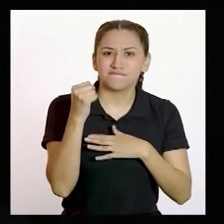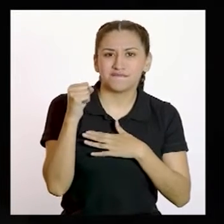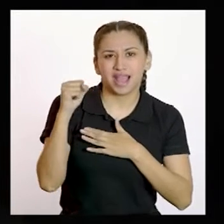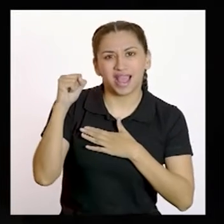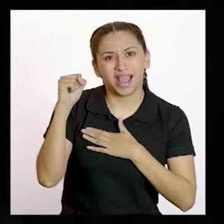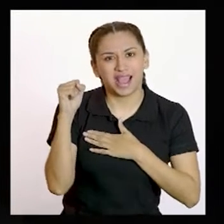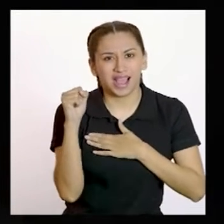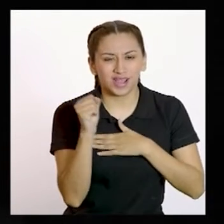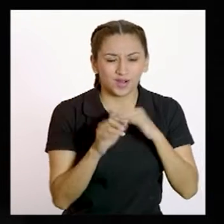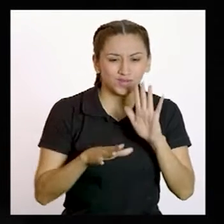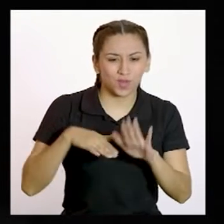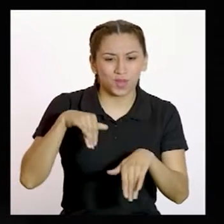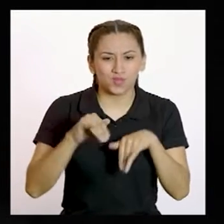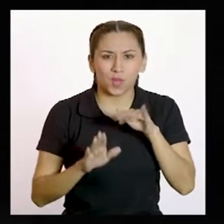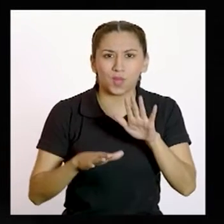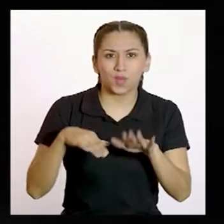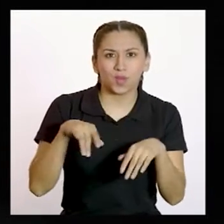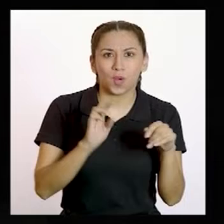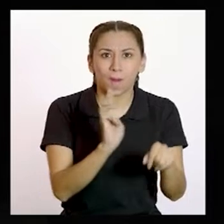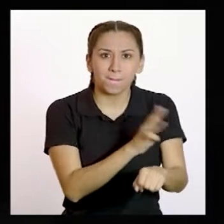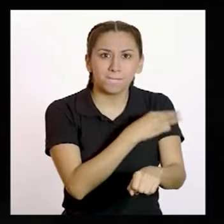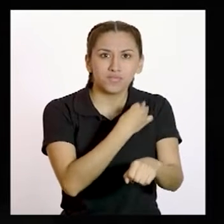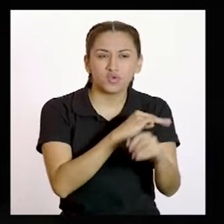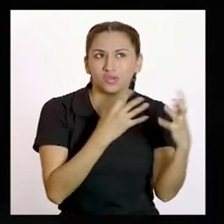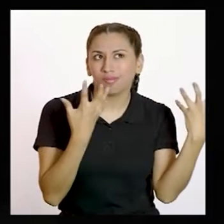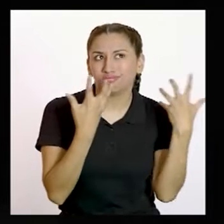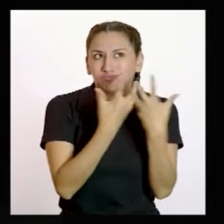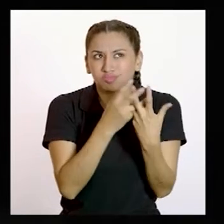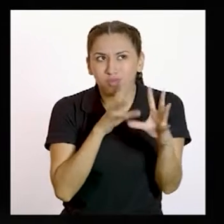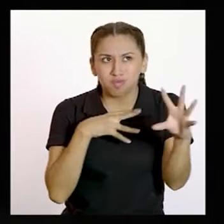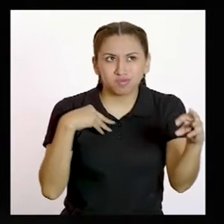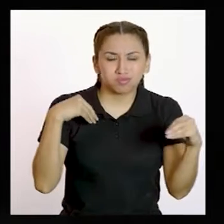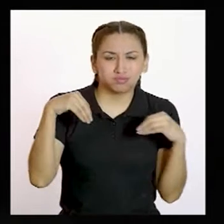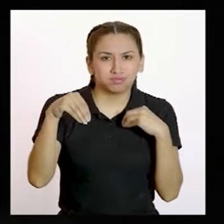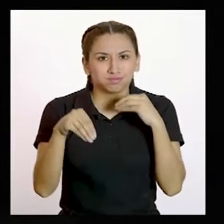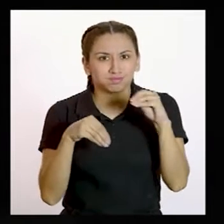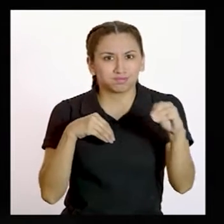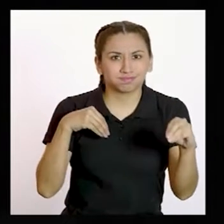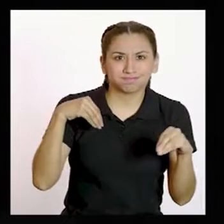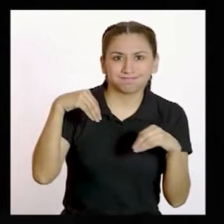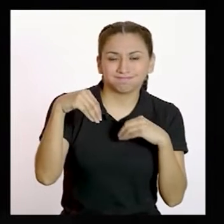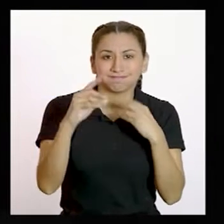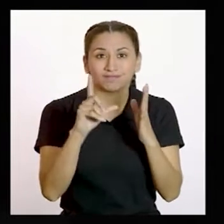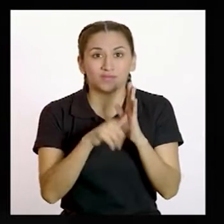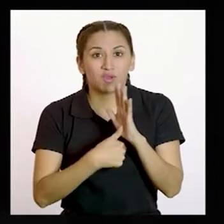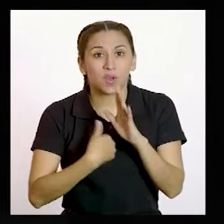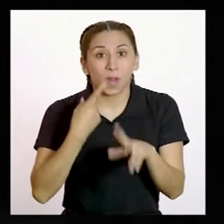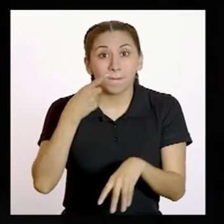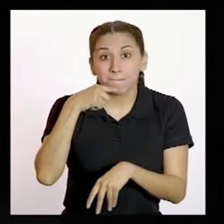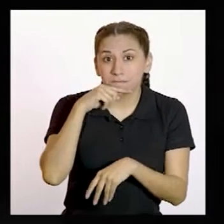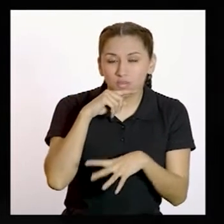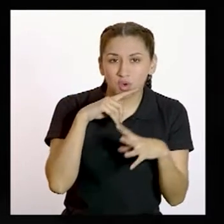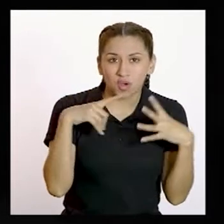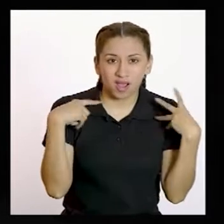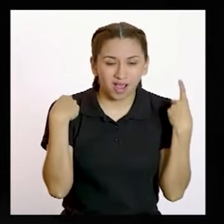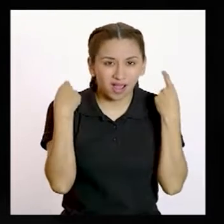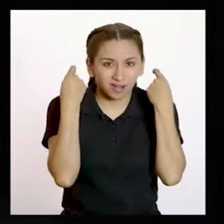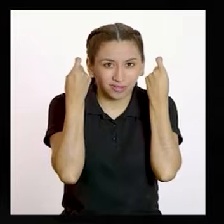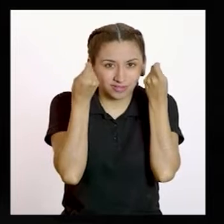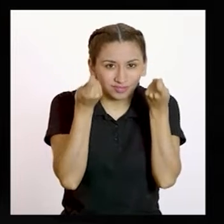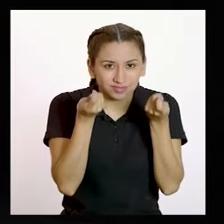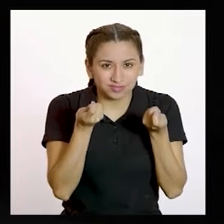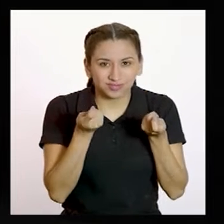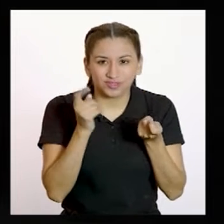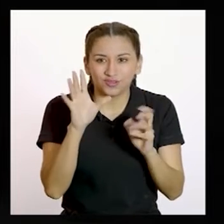con ese disfrazado con zuecos. Se mueven al compás de la música. Y después la mujer se